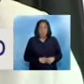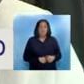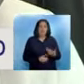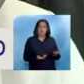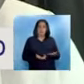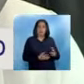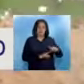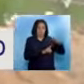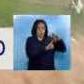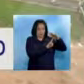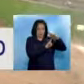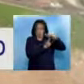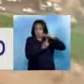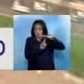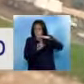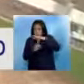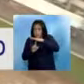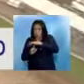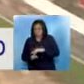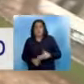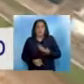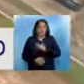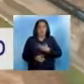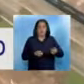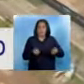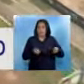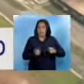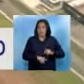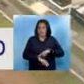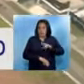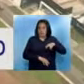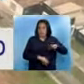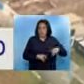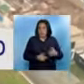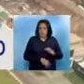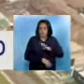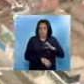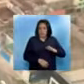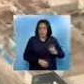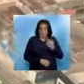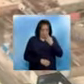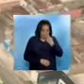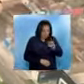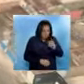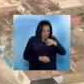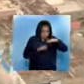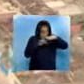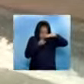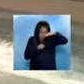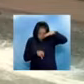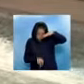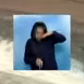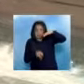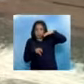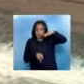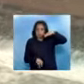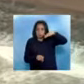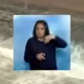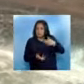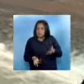el helicóptero, pues, del gobierno regional del Callao. Y lo que están viendo debajo de nosotros es, pues,